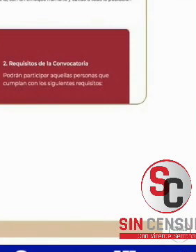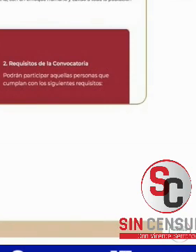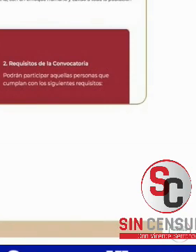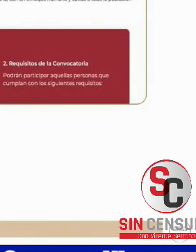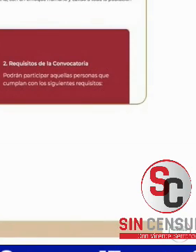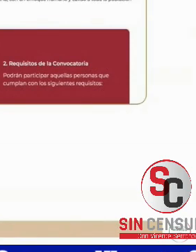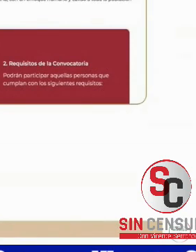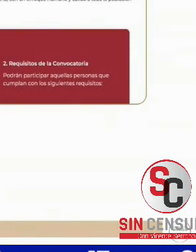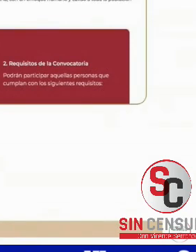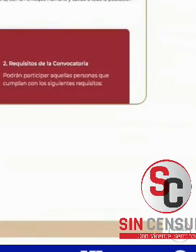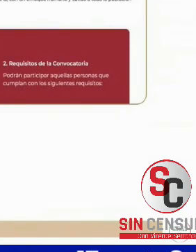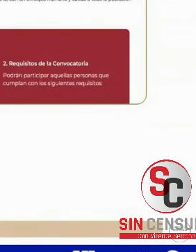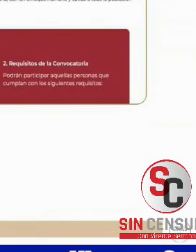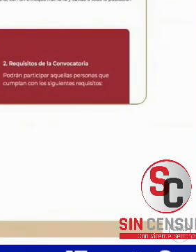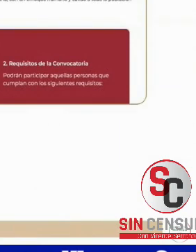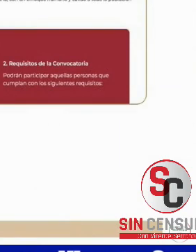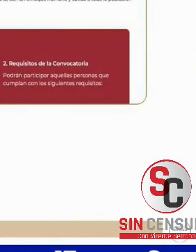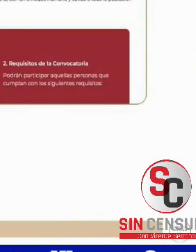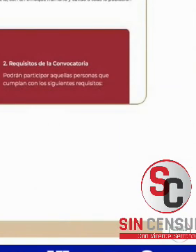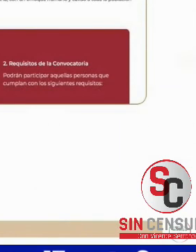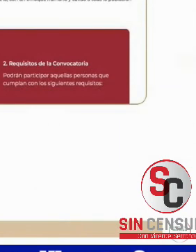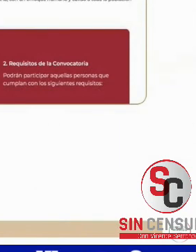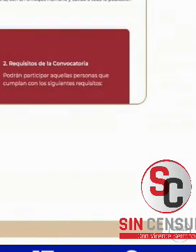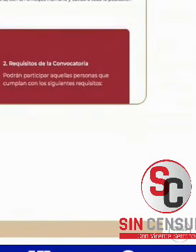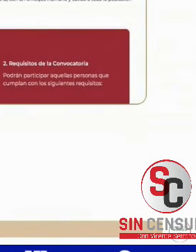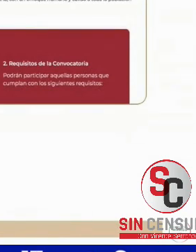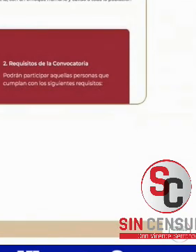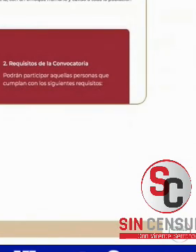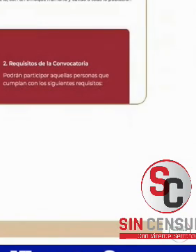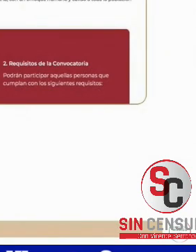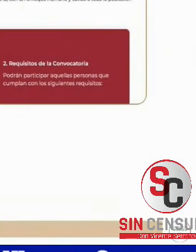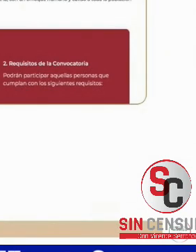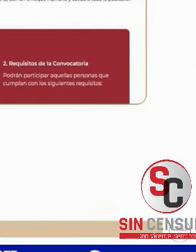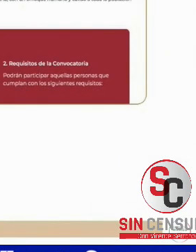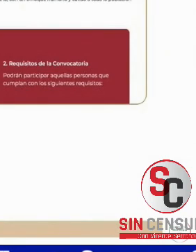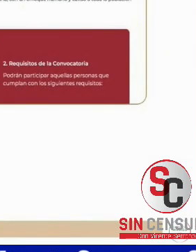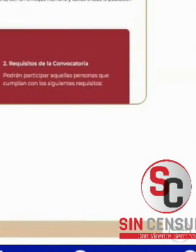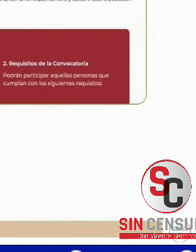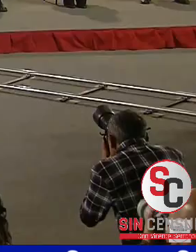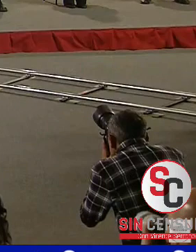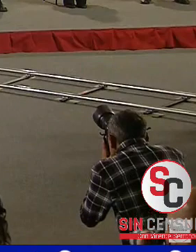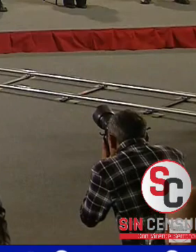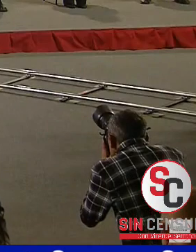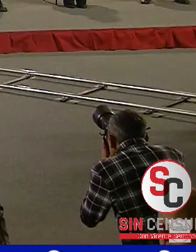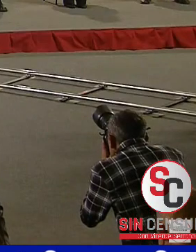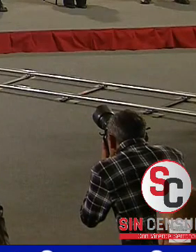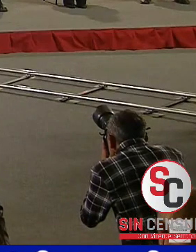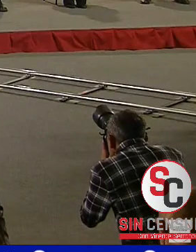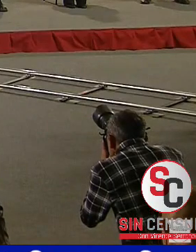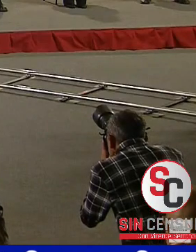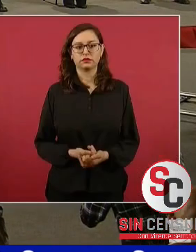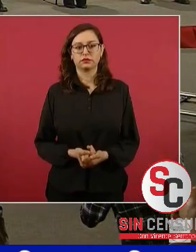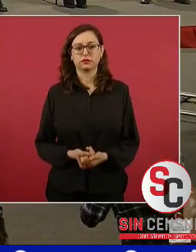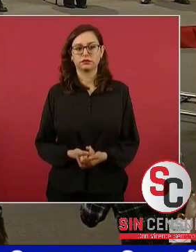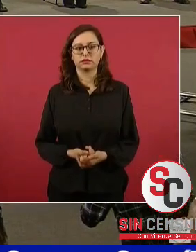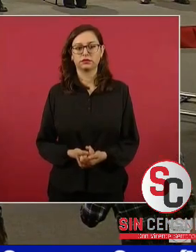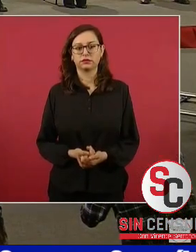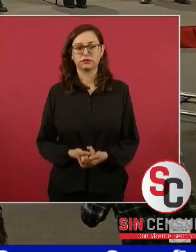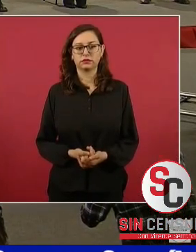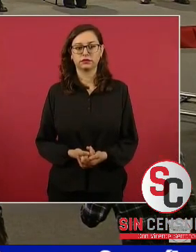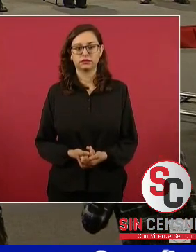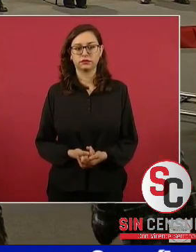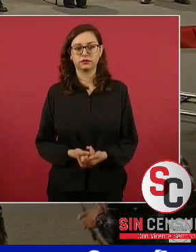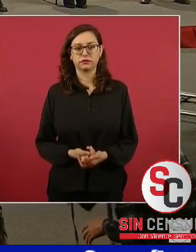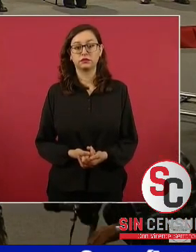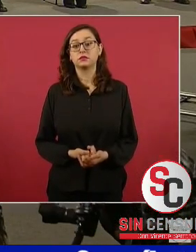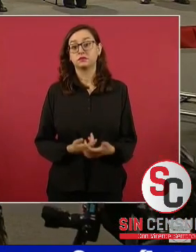próximo 13 de julio. Y una vez concluidas estas 2 etapas más, la intención es lograr